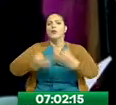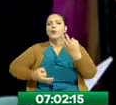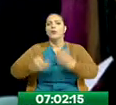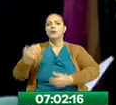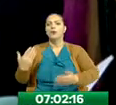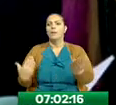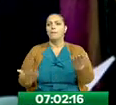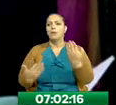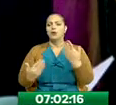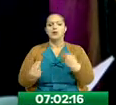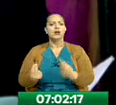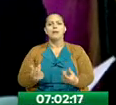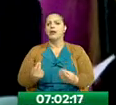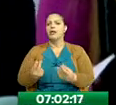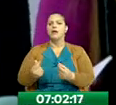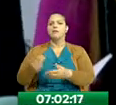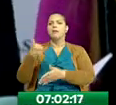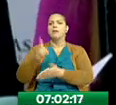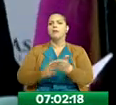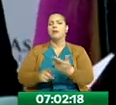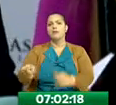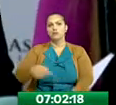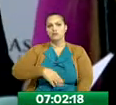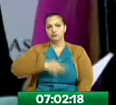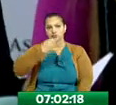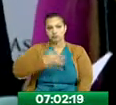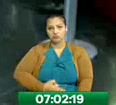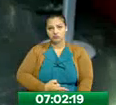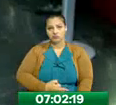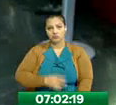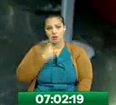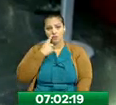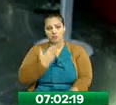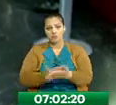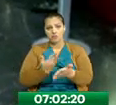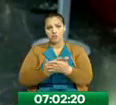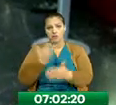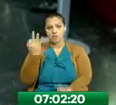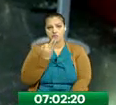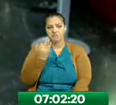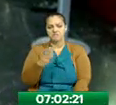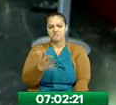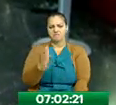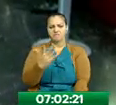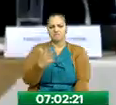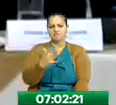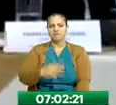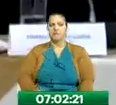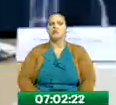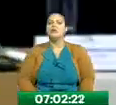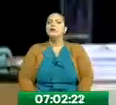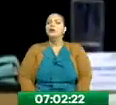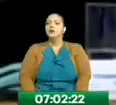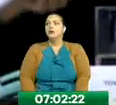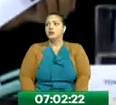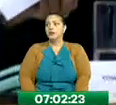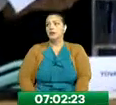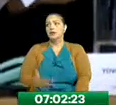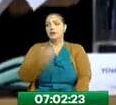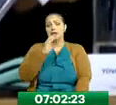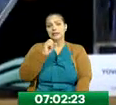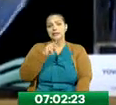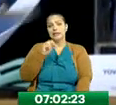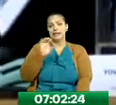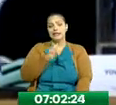al apuro y sin la seriedad que el país exige. Sobre las causales que motivan este proceso, Atamaín resaltó que su gestión ha